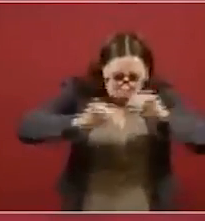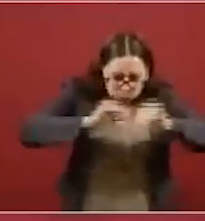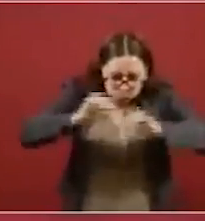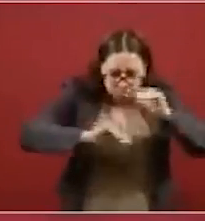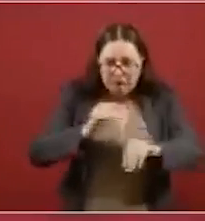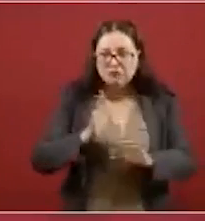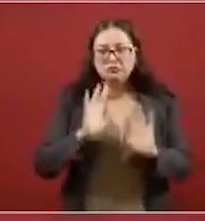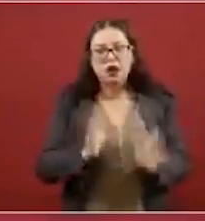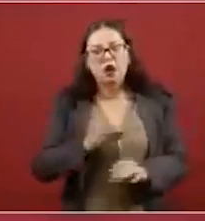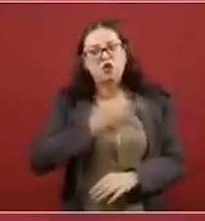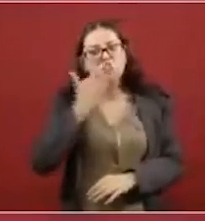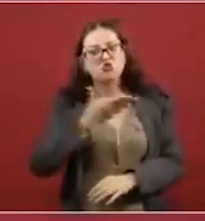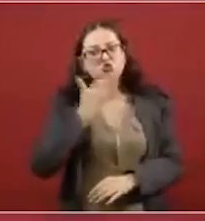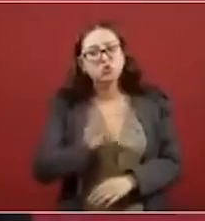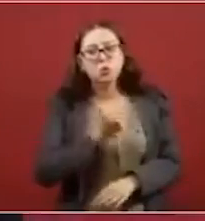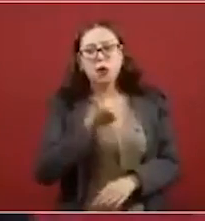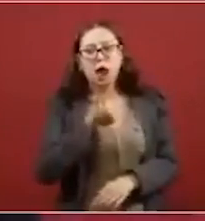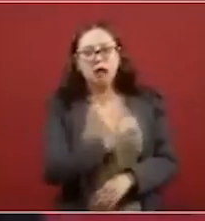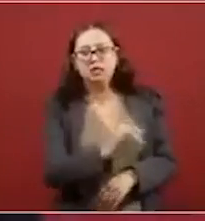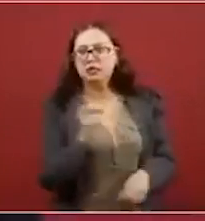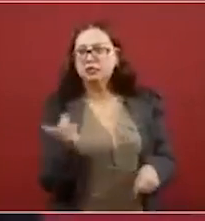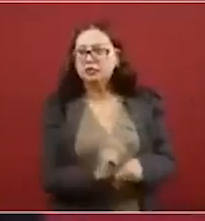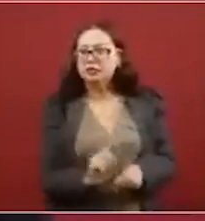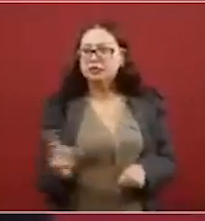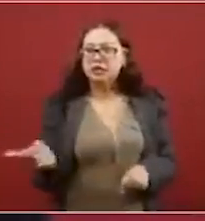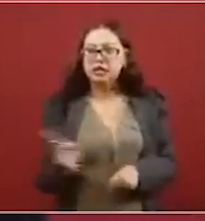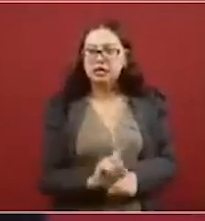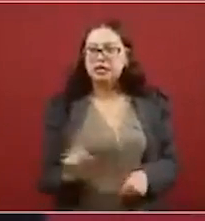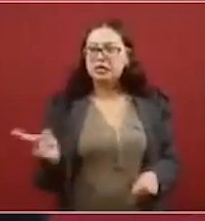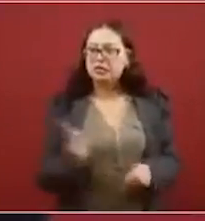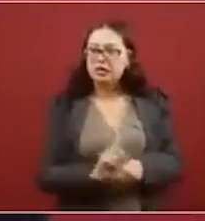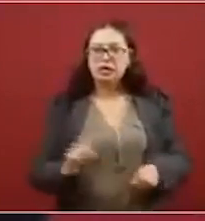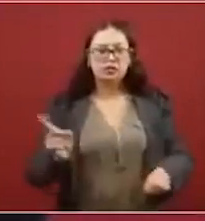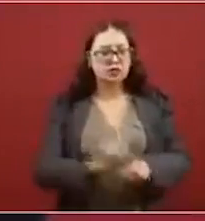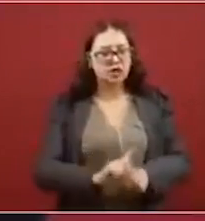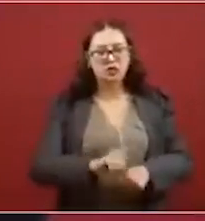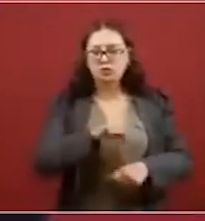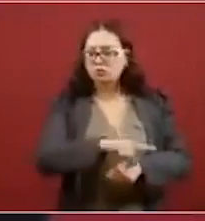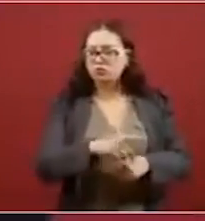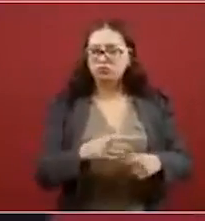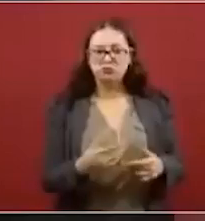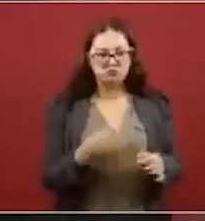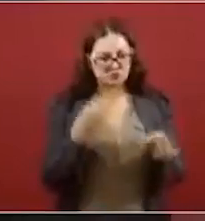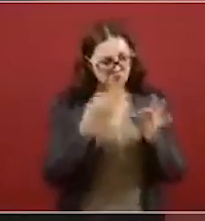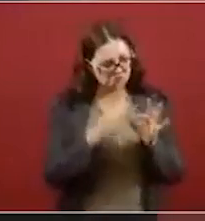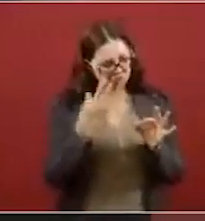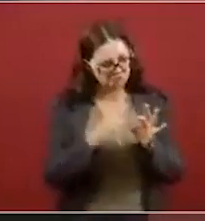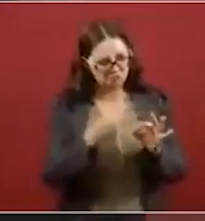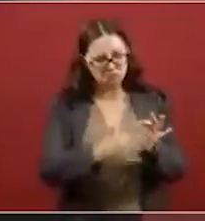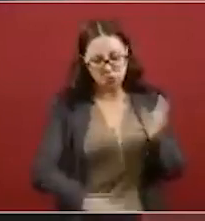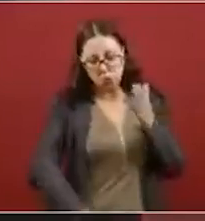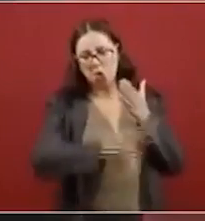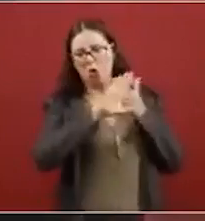sistema, porque hay una línea editorial, ¿sí?, en contra nuestra.